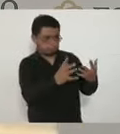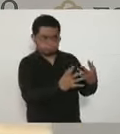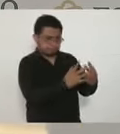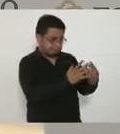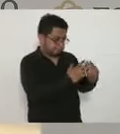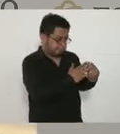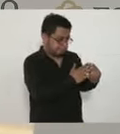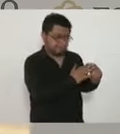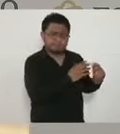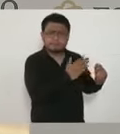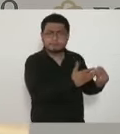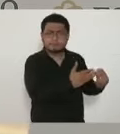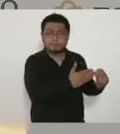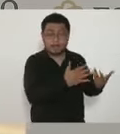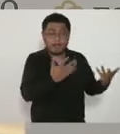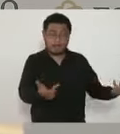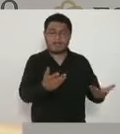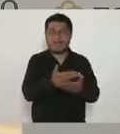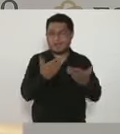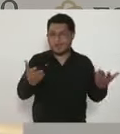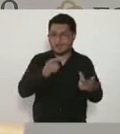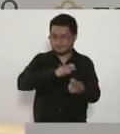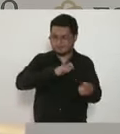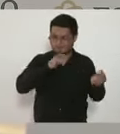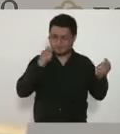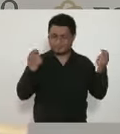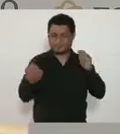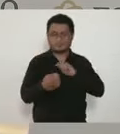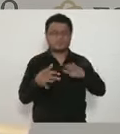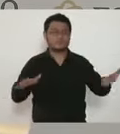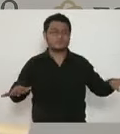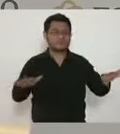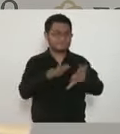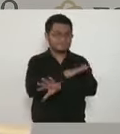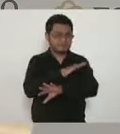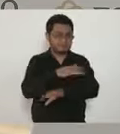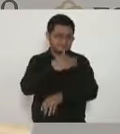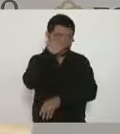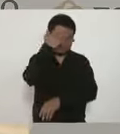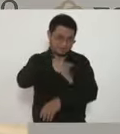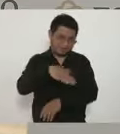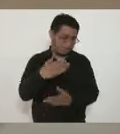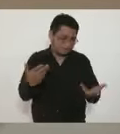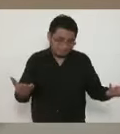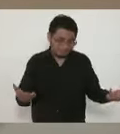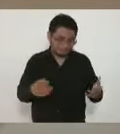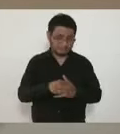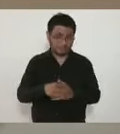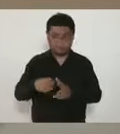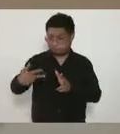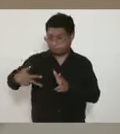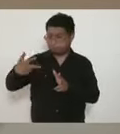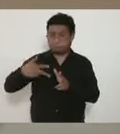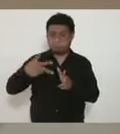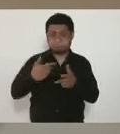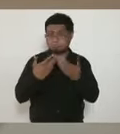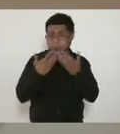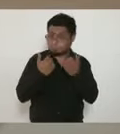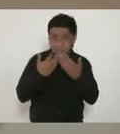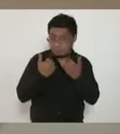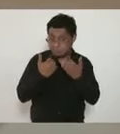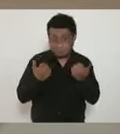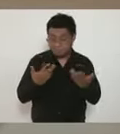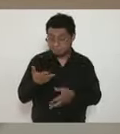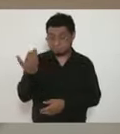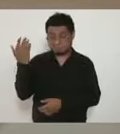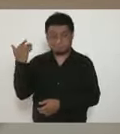Cuando se da el cambio y sabemos de que no habían entregado este ferrocarril del sureste,